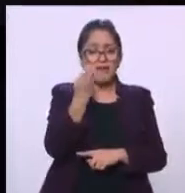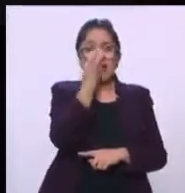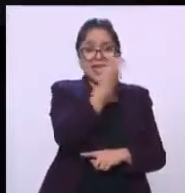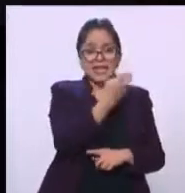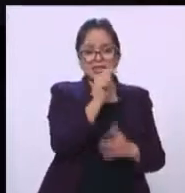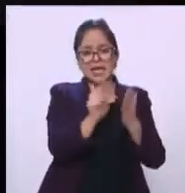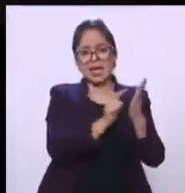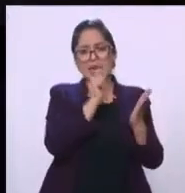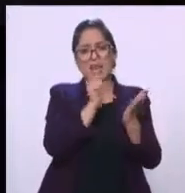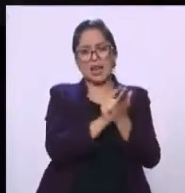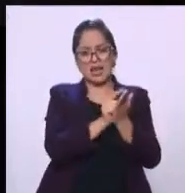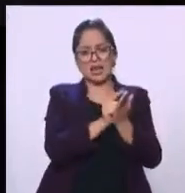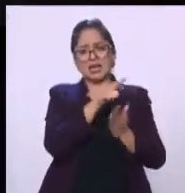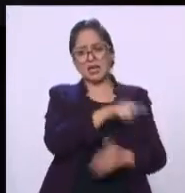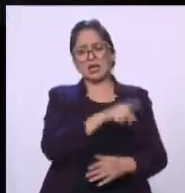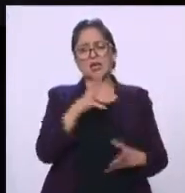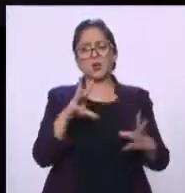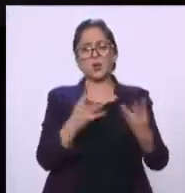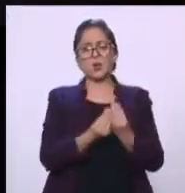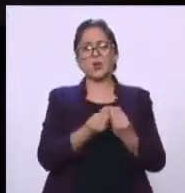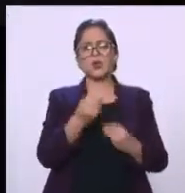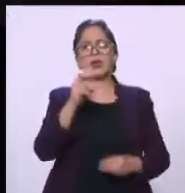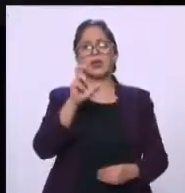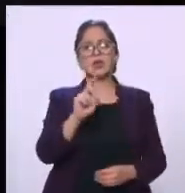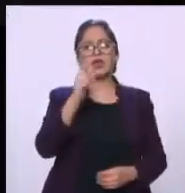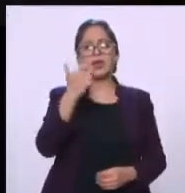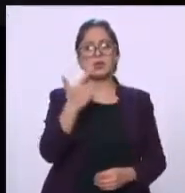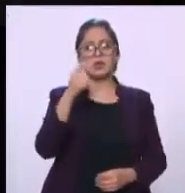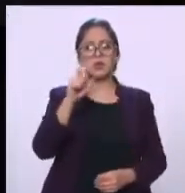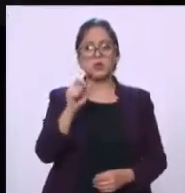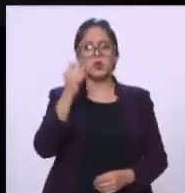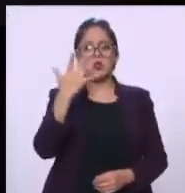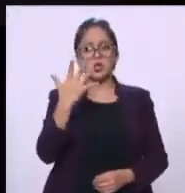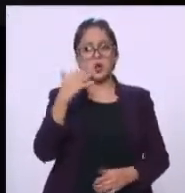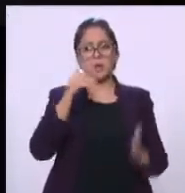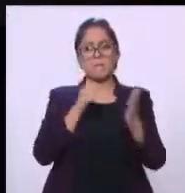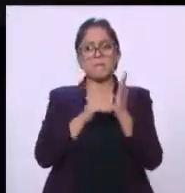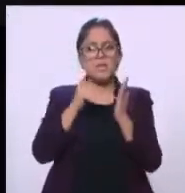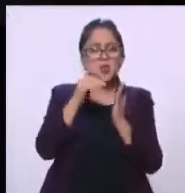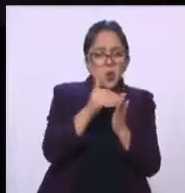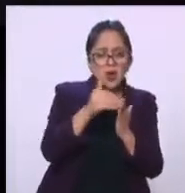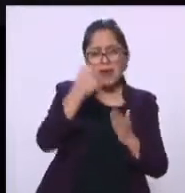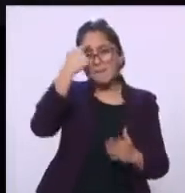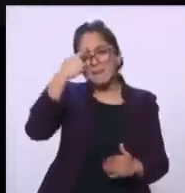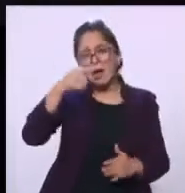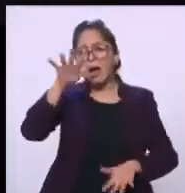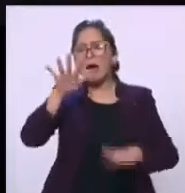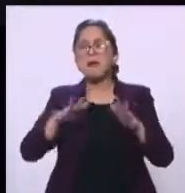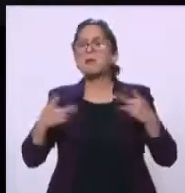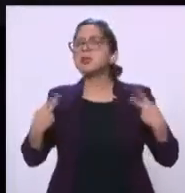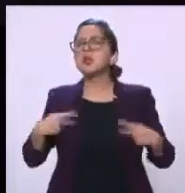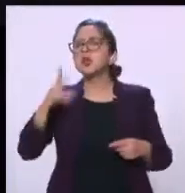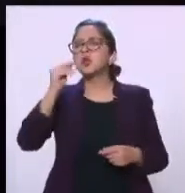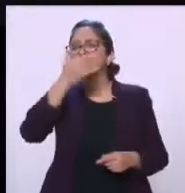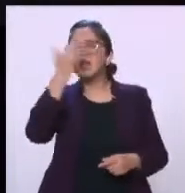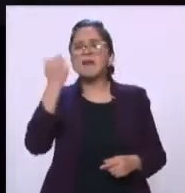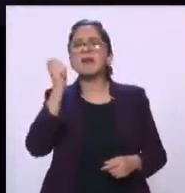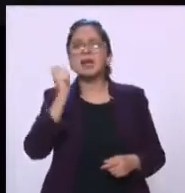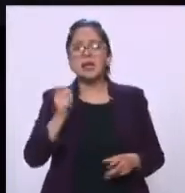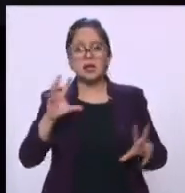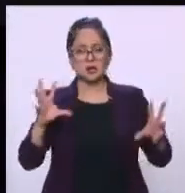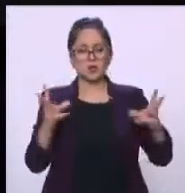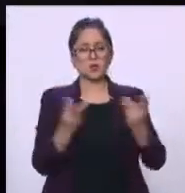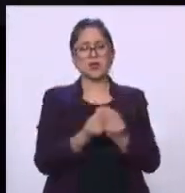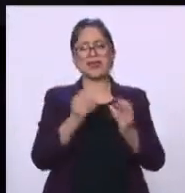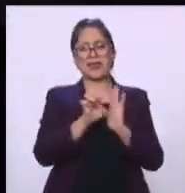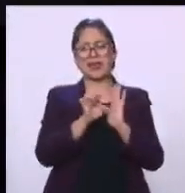en la ley del Instituto Mexicano de la Juventud. 35 millones. 37.5 millones. Para dimensionar, porque luego el número es complicado, la población entera de Canadá,